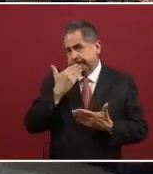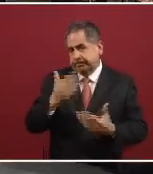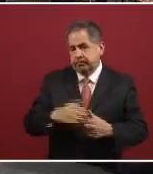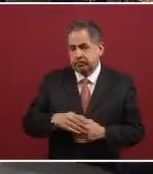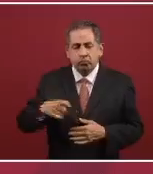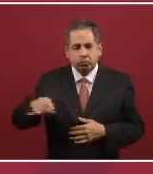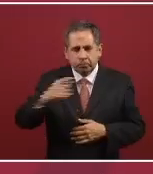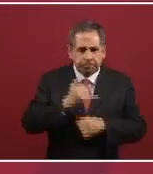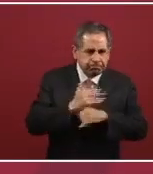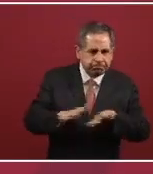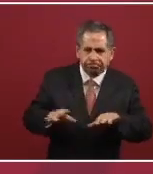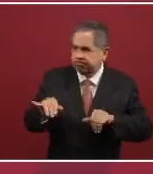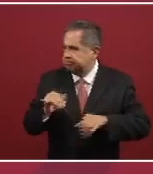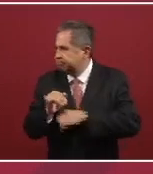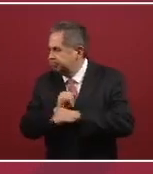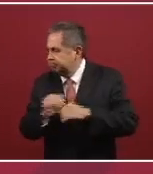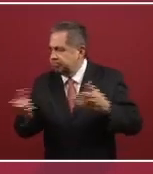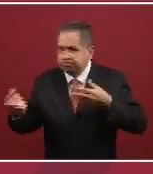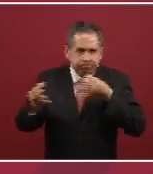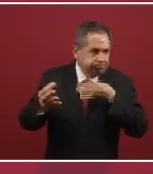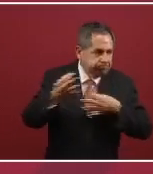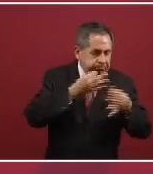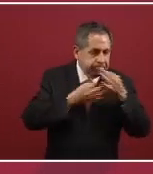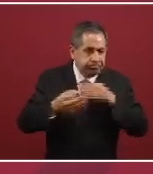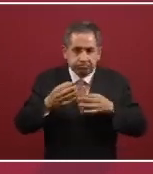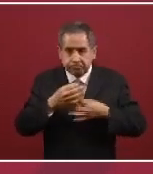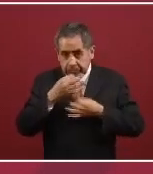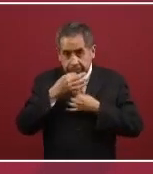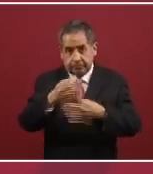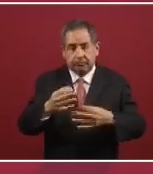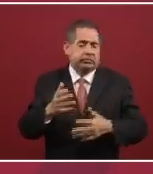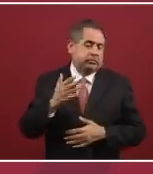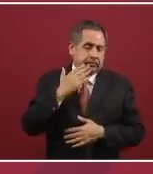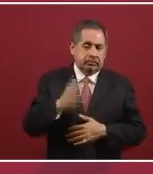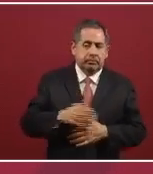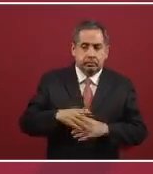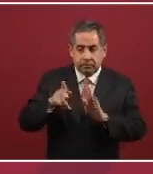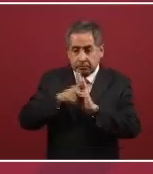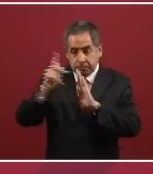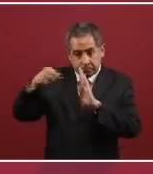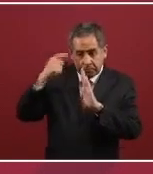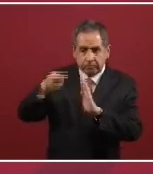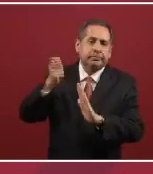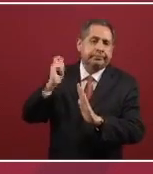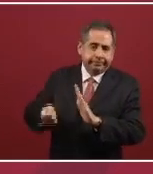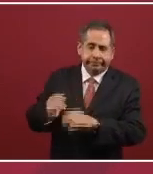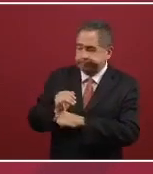están recibiendo denuncias. El trabajo del periodismo es de investigación